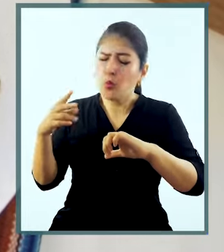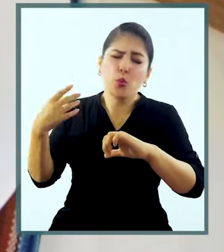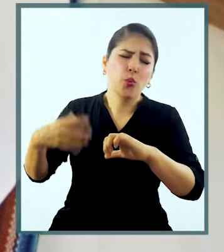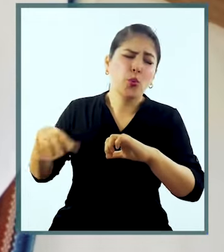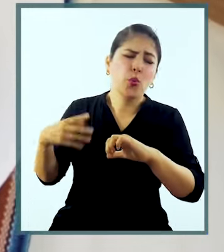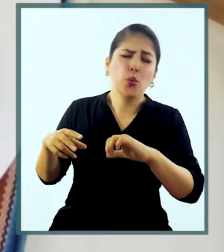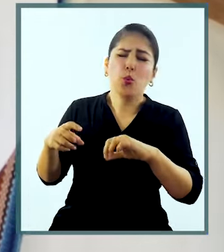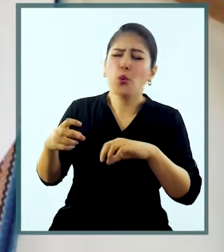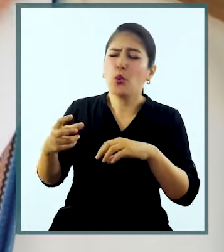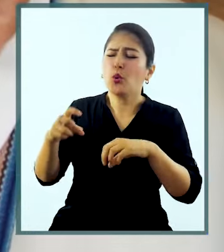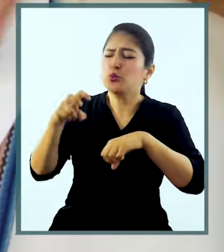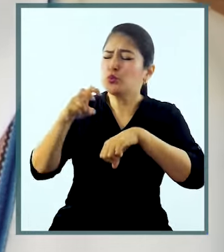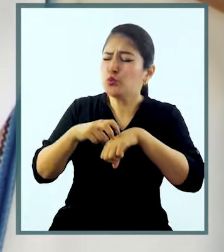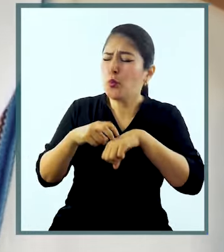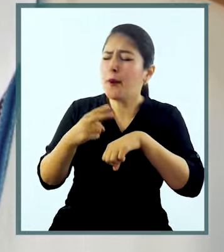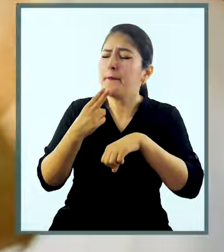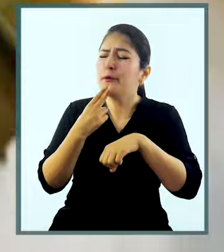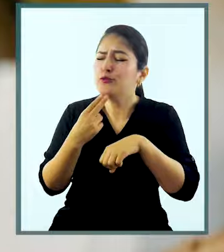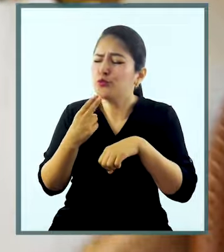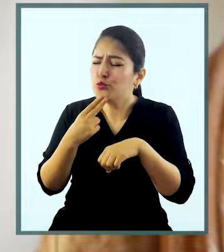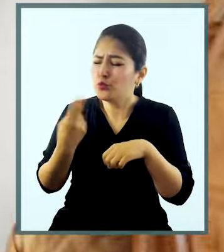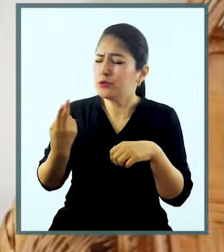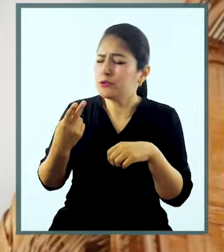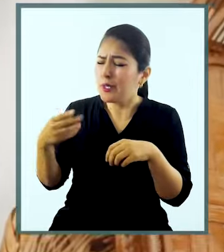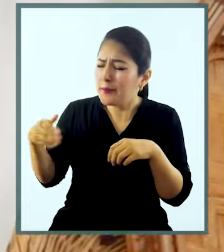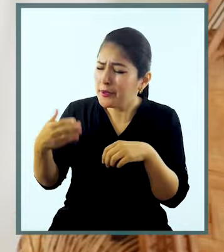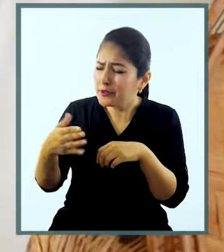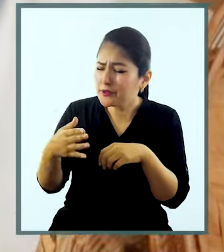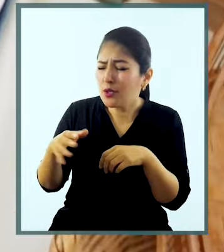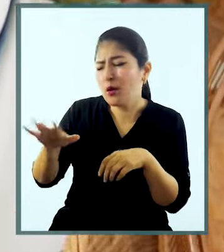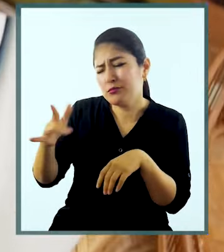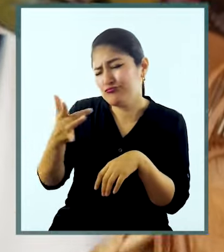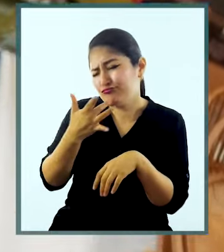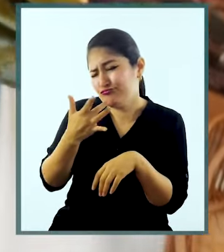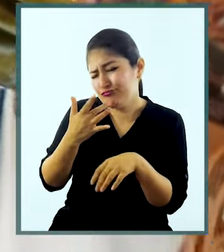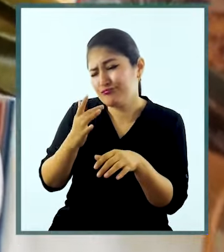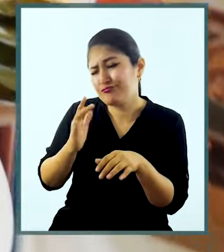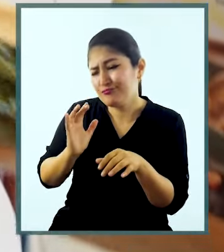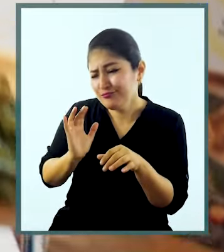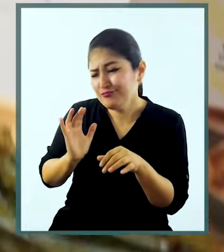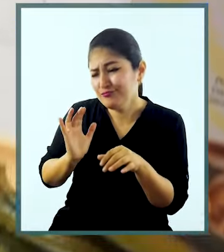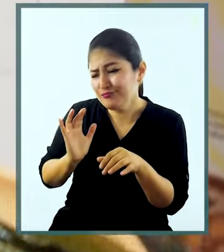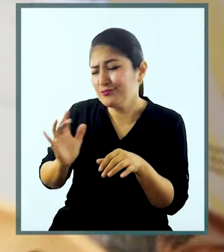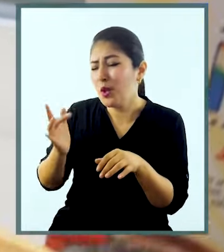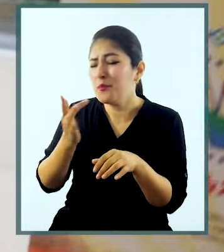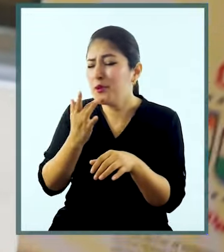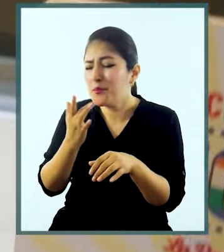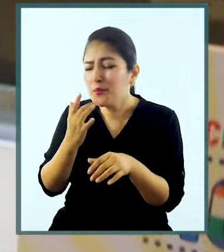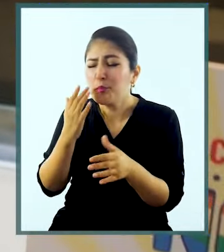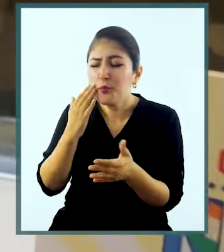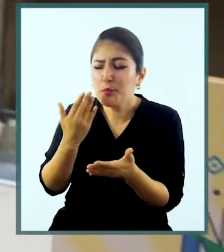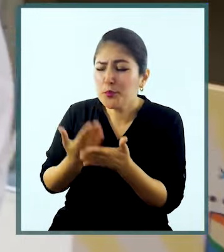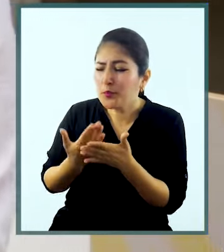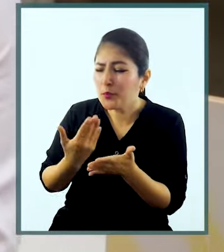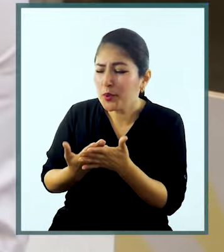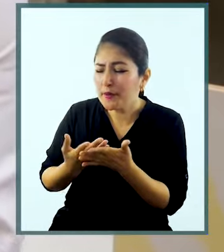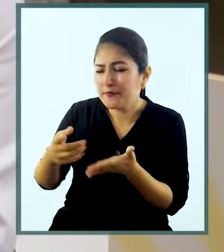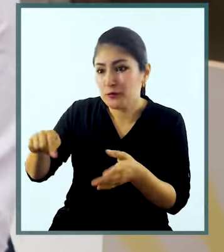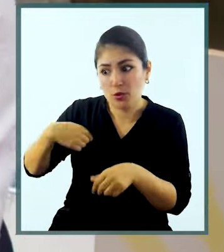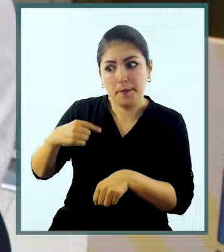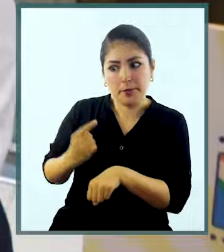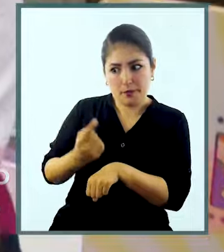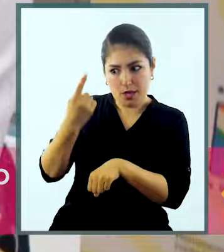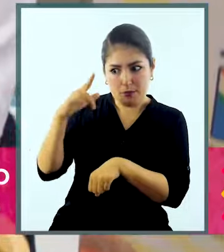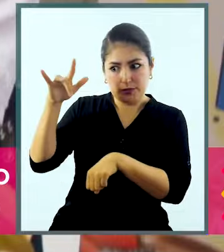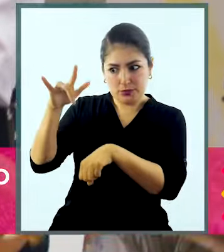¡Oh! Con su camotito, con su pescadito. A ver, vamos a degustarlo. Vamos a degustar este platillo.